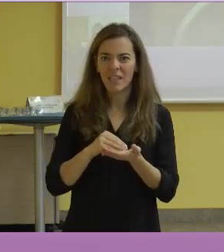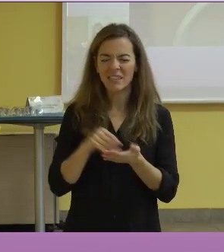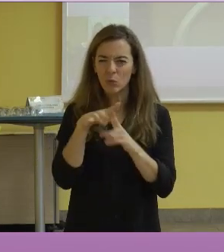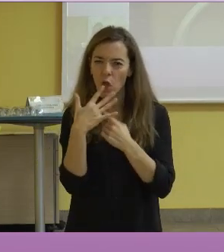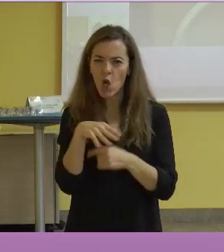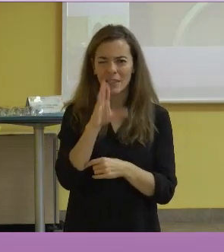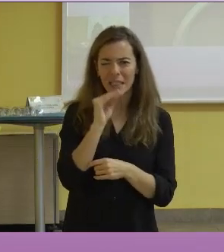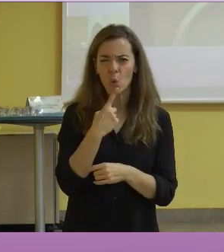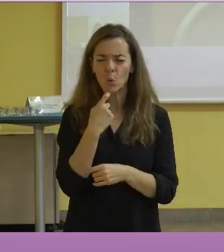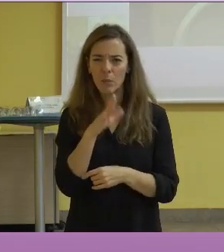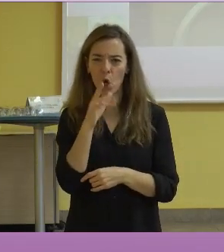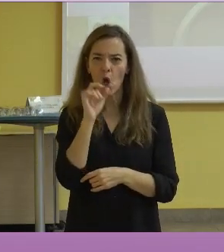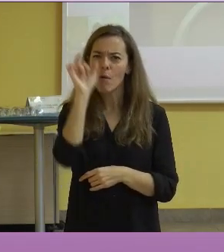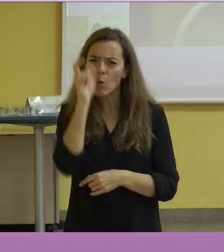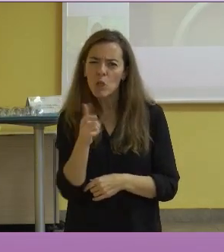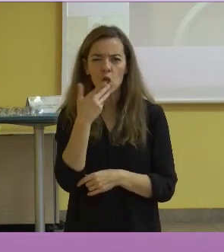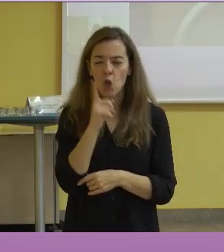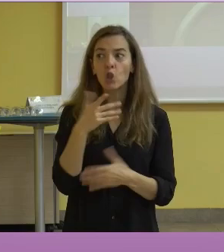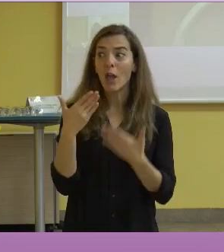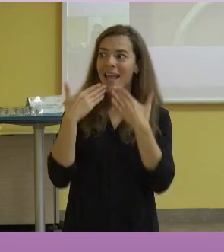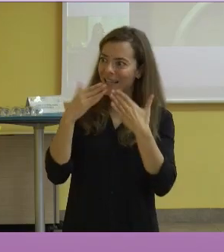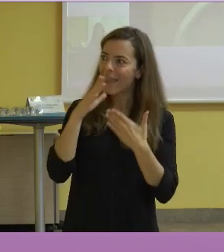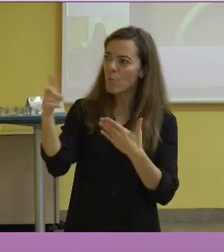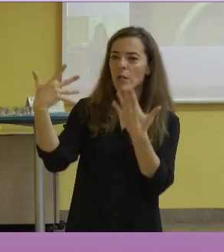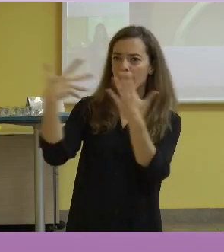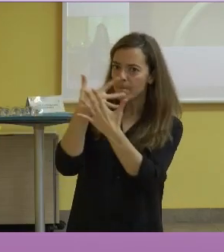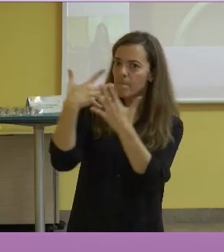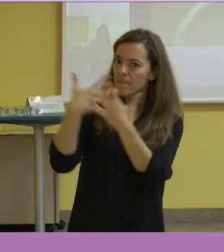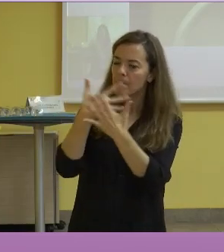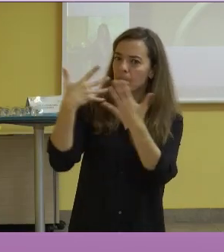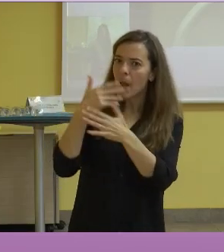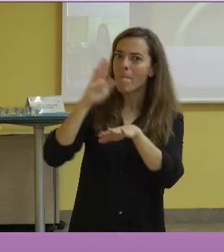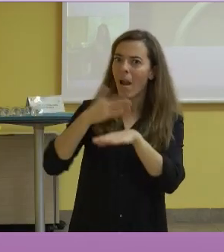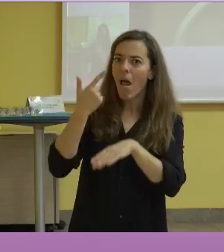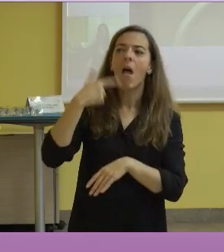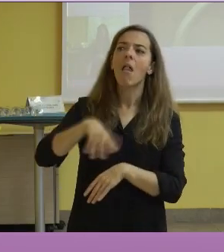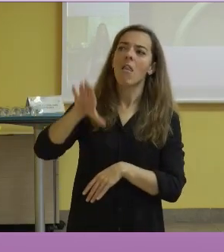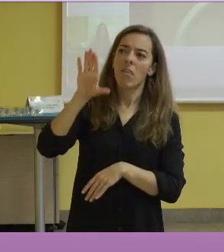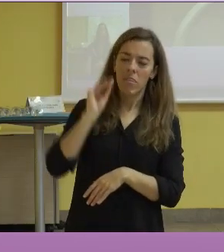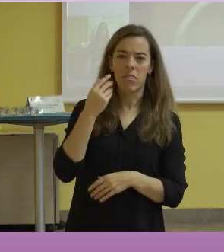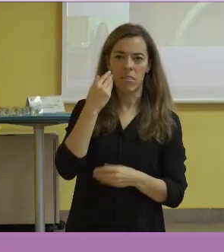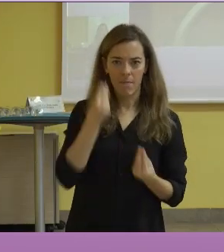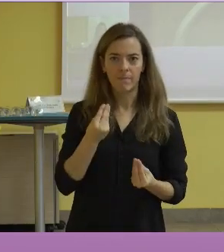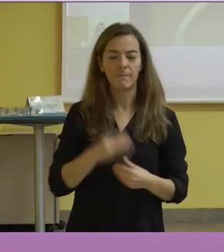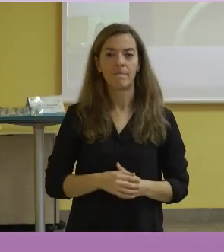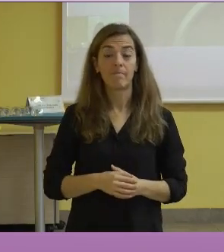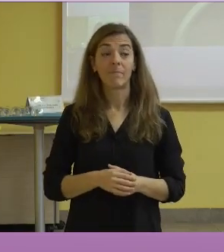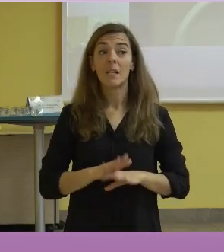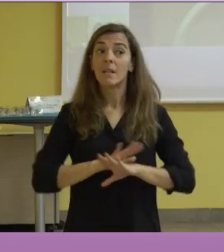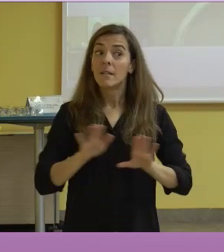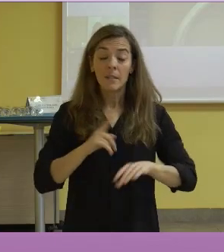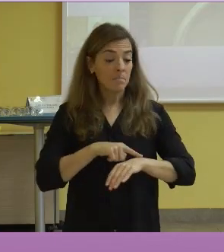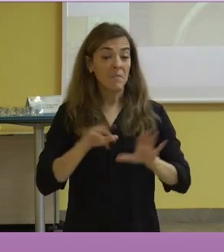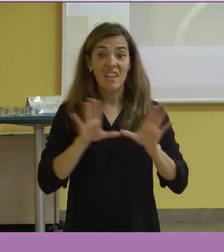se agradece también la cercanía para entender un poco lo que puede pasar, lo que nos puede pasar. Así que sin más, son